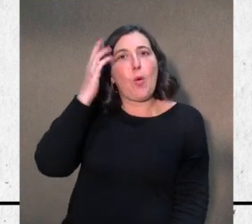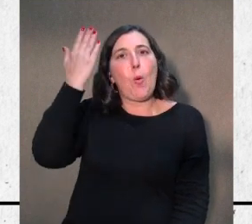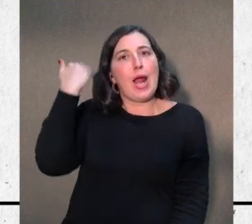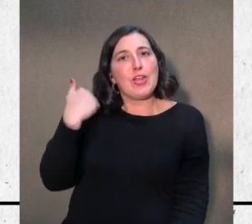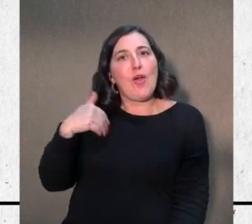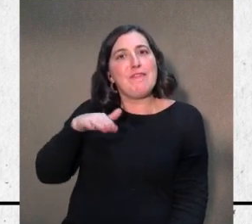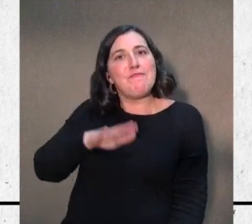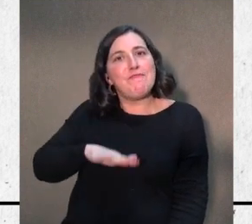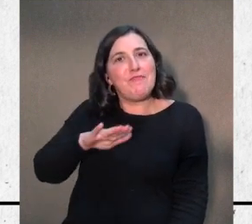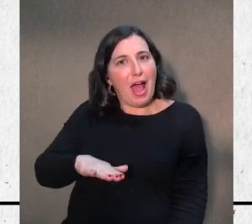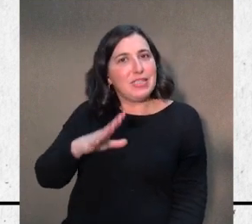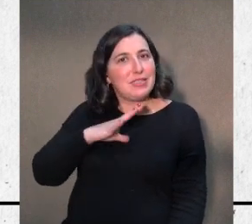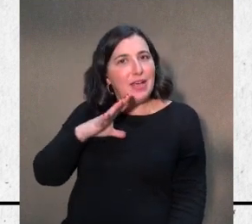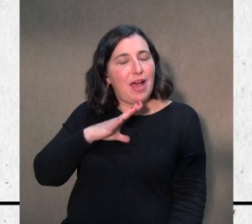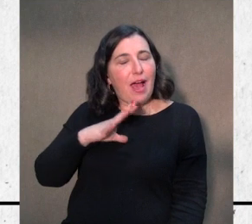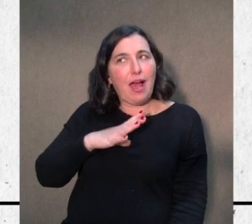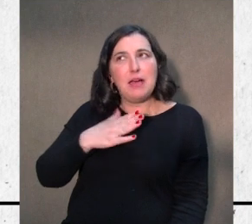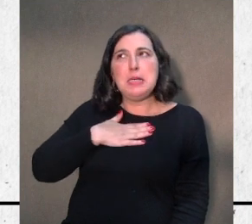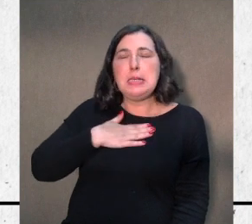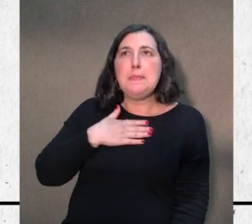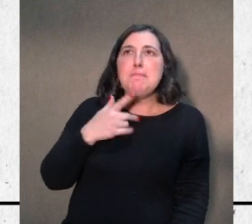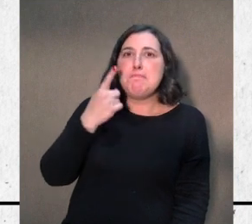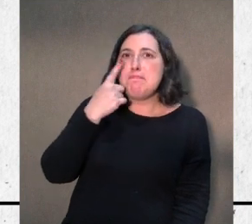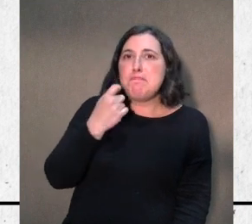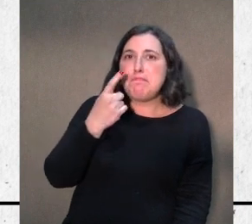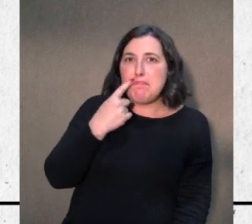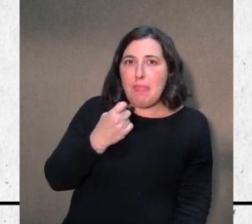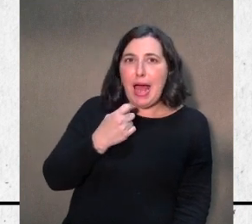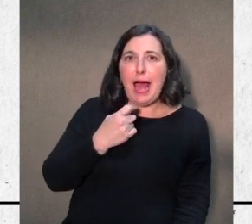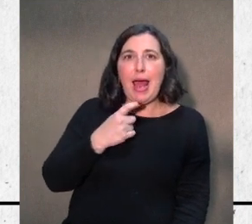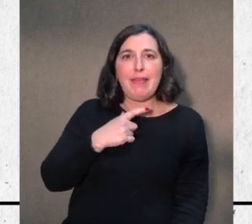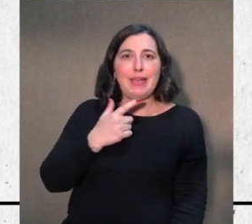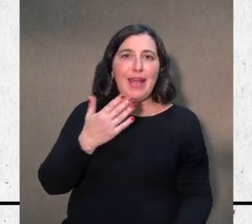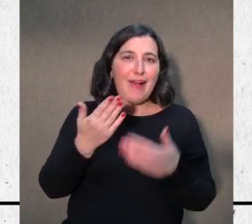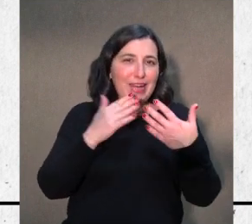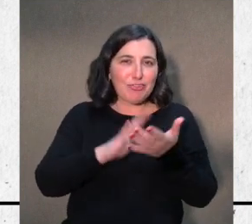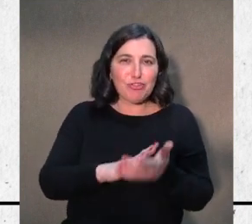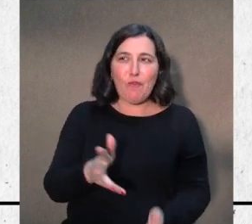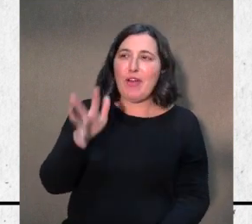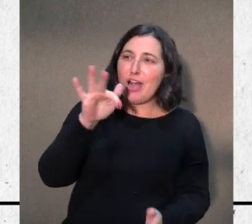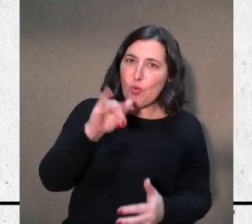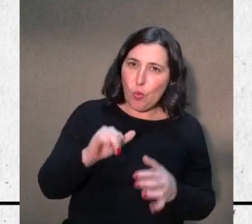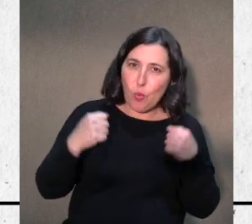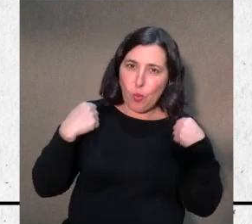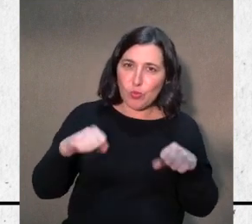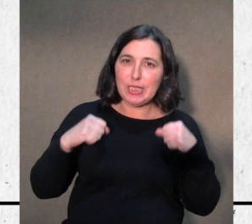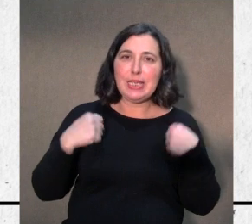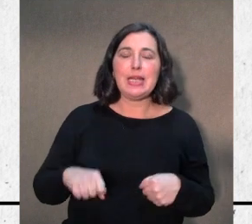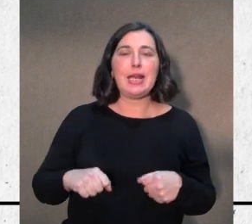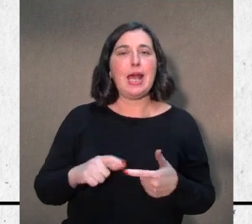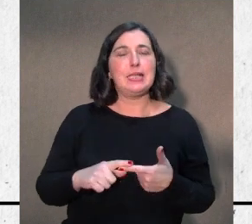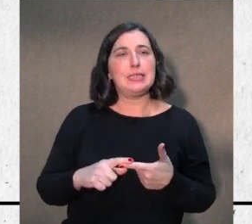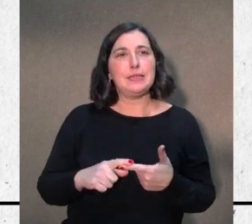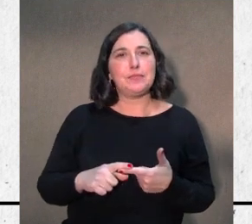bueno, hablando de rutinas y de cuestiones, o sea, es como ahora, ¿no? Los sábados era el concierto, tenían la semana